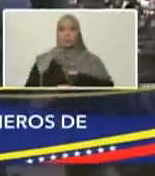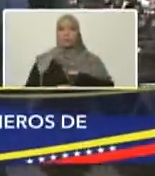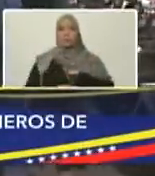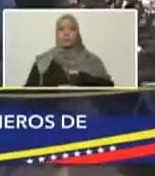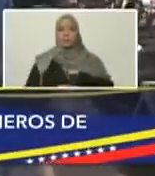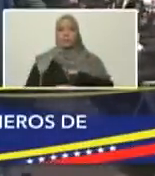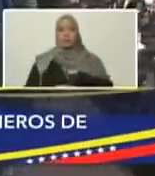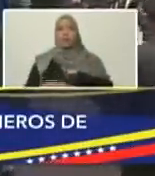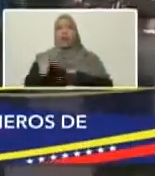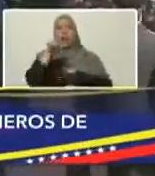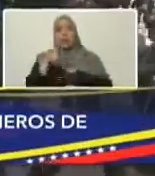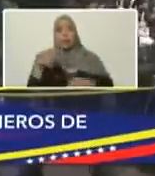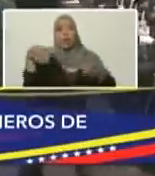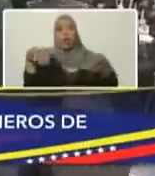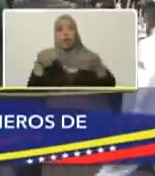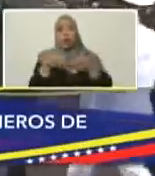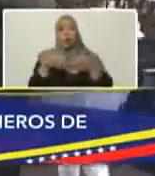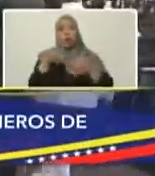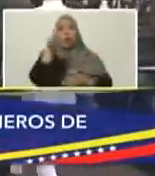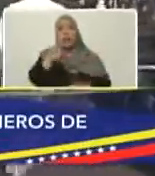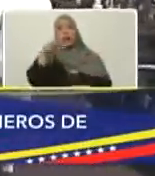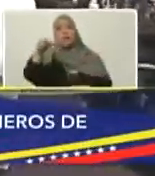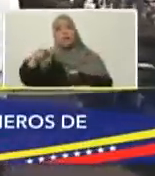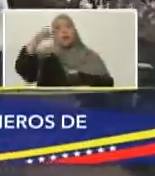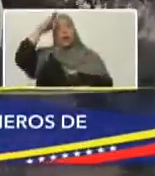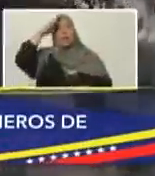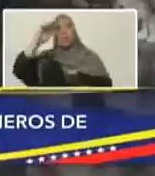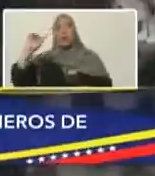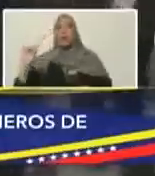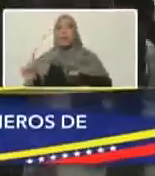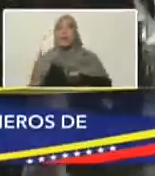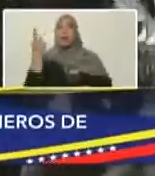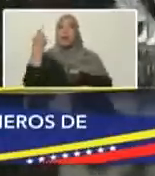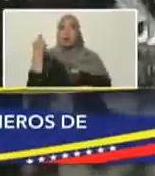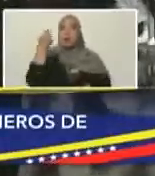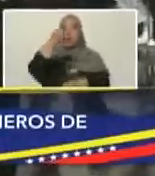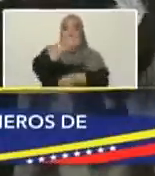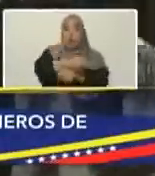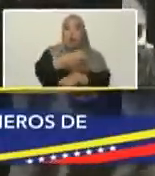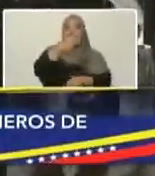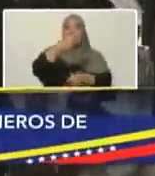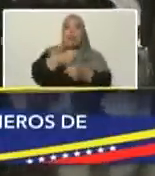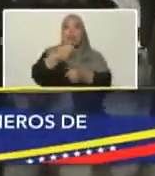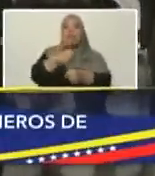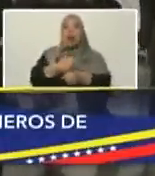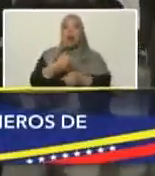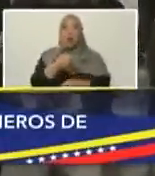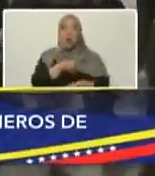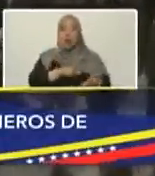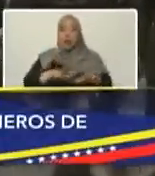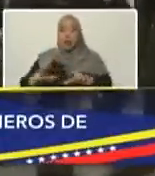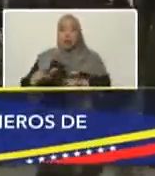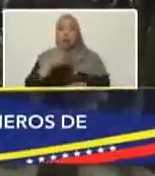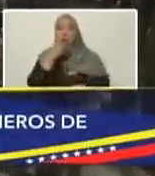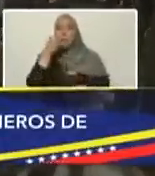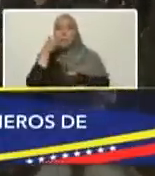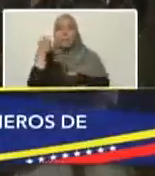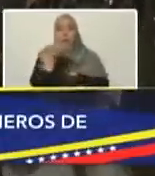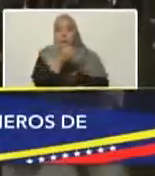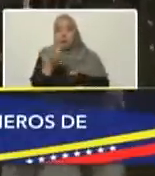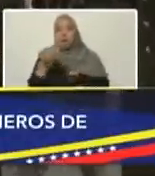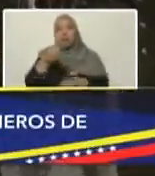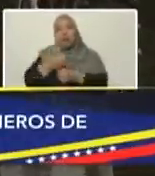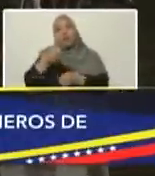comandante en jefe del personal militar que ocupó el primer lugar en orden de mérito de cada promoción y categoría del cuerpo